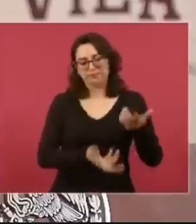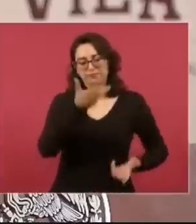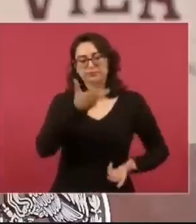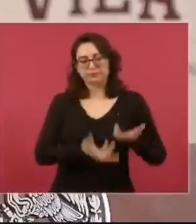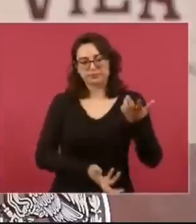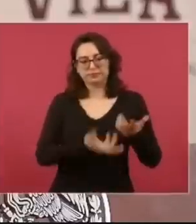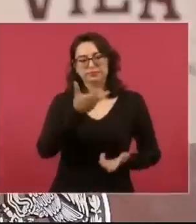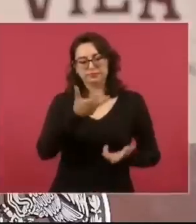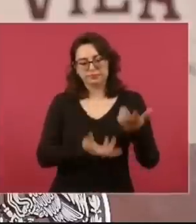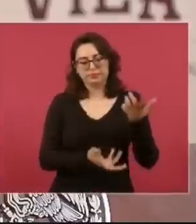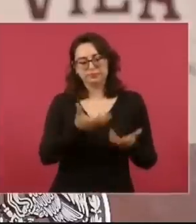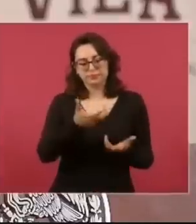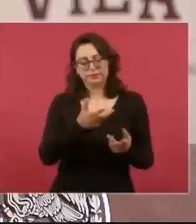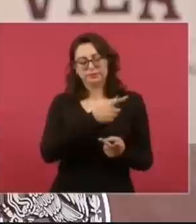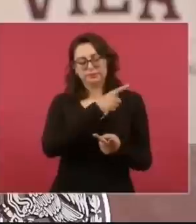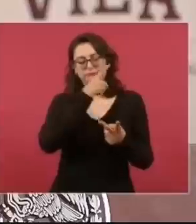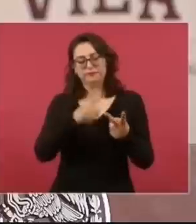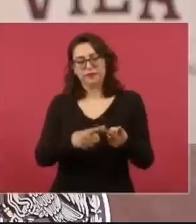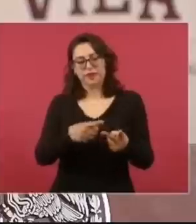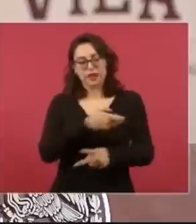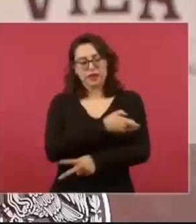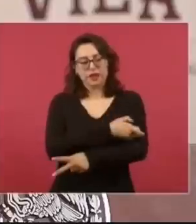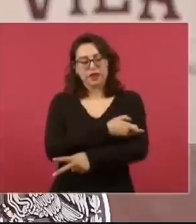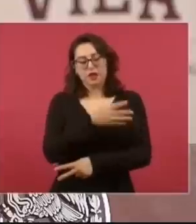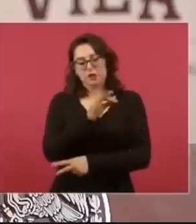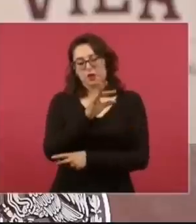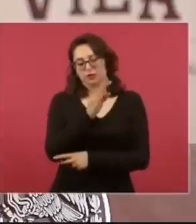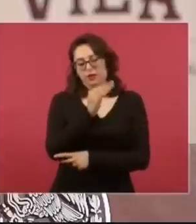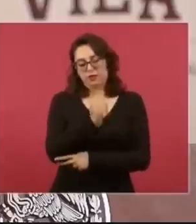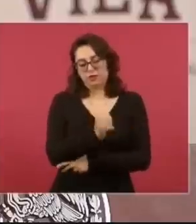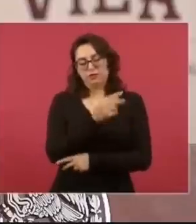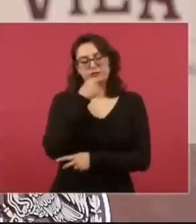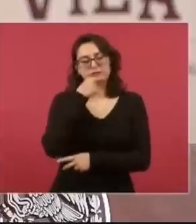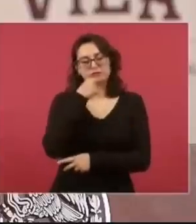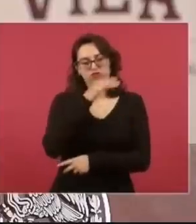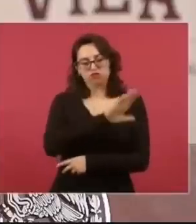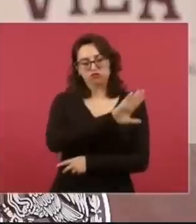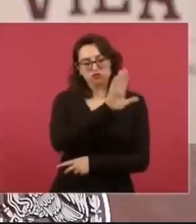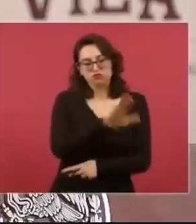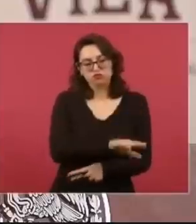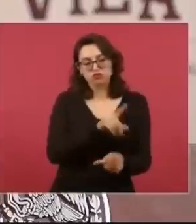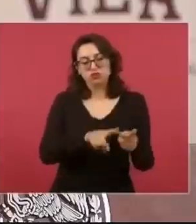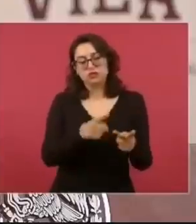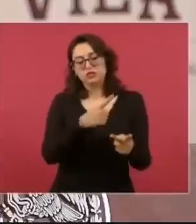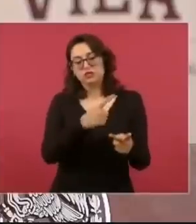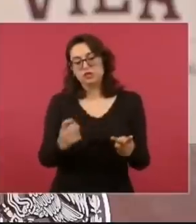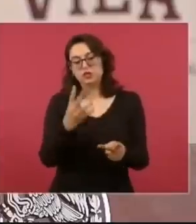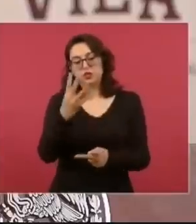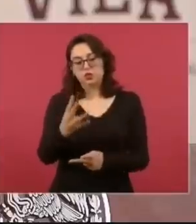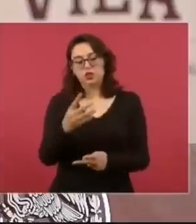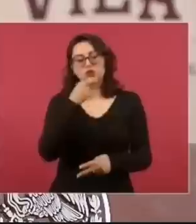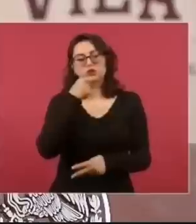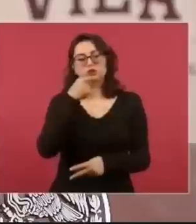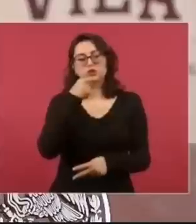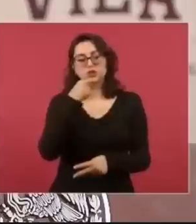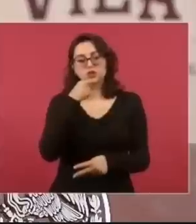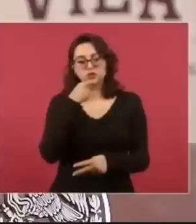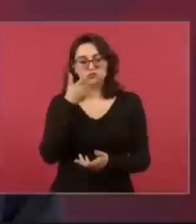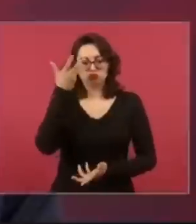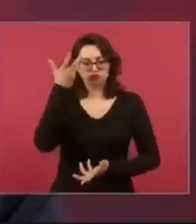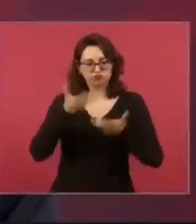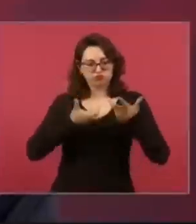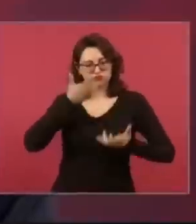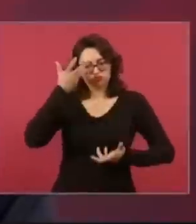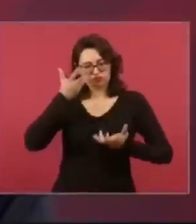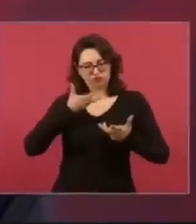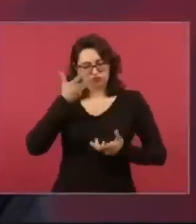los cuarenta mil niños fallecidos y los 104 niñas y niños ilusionados expuestos in hospitalizados así como